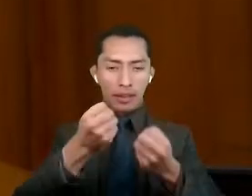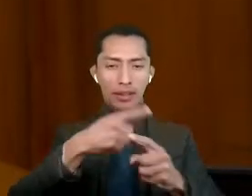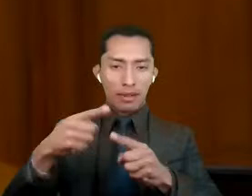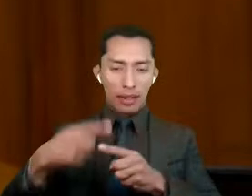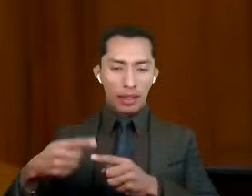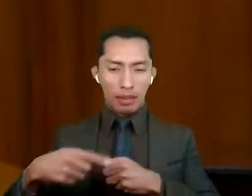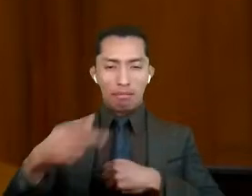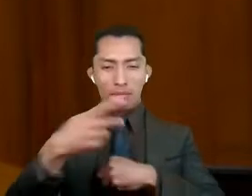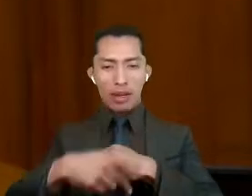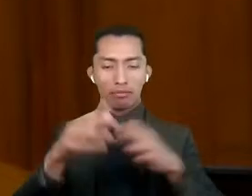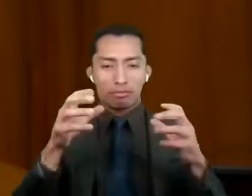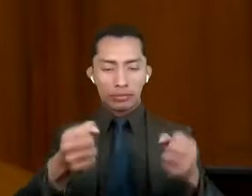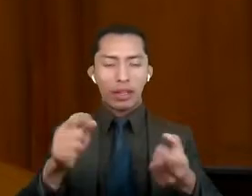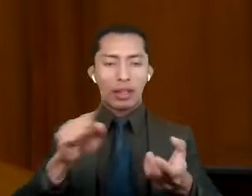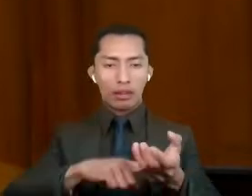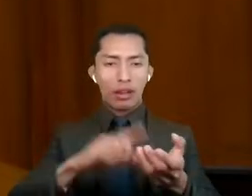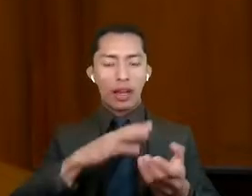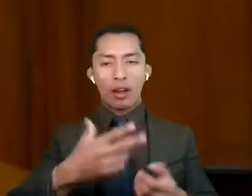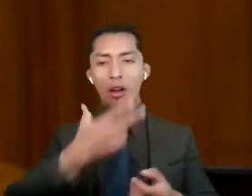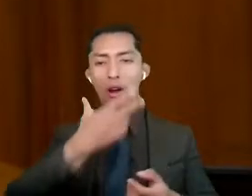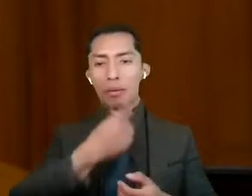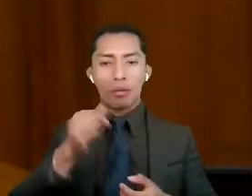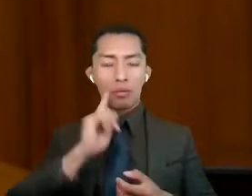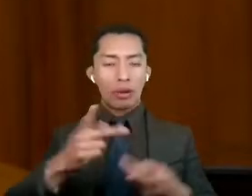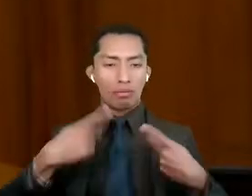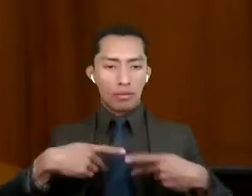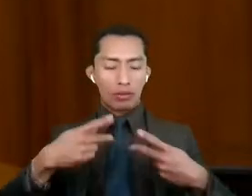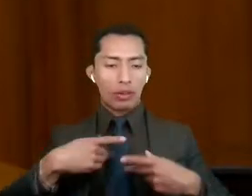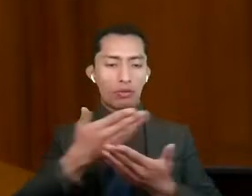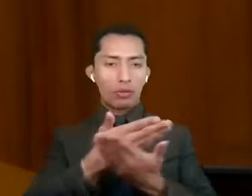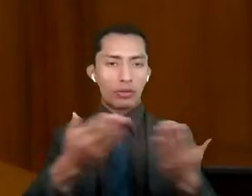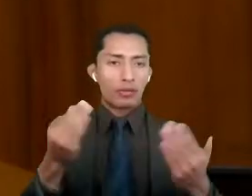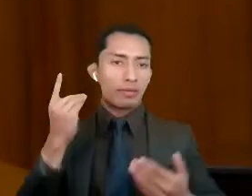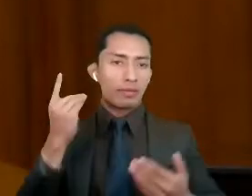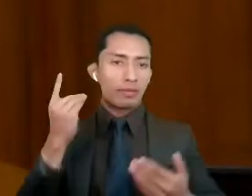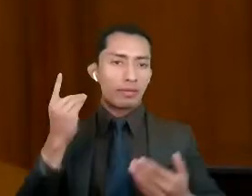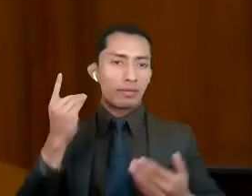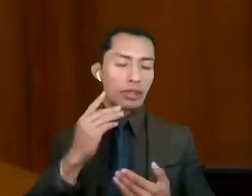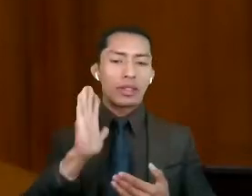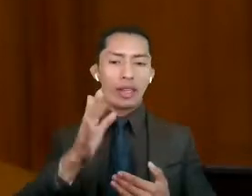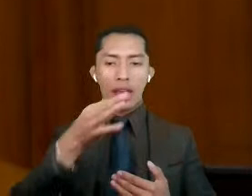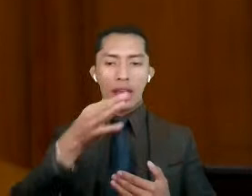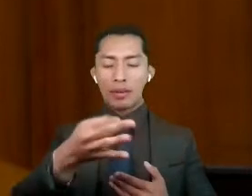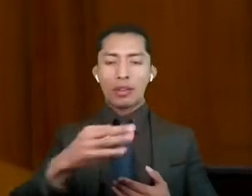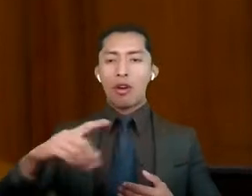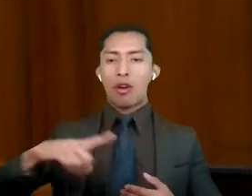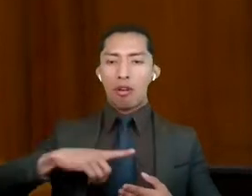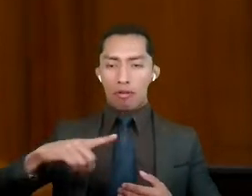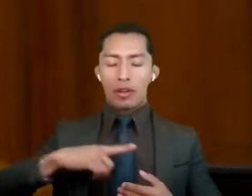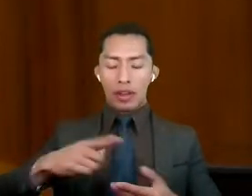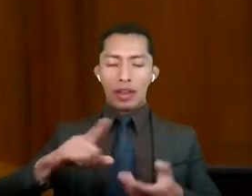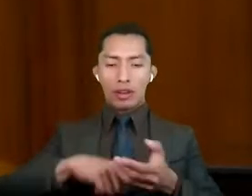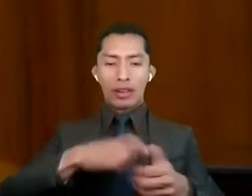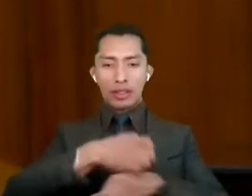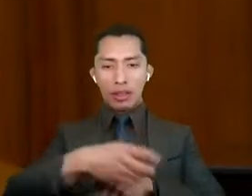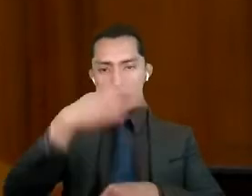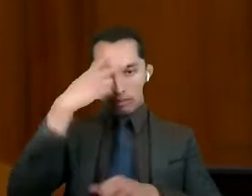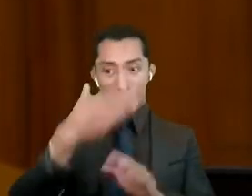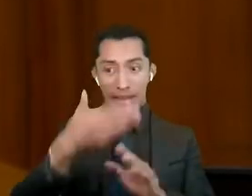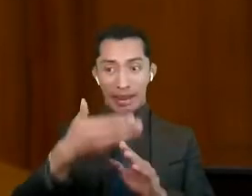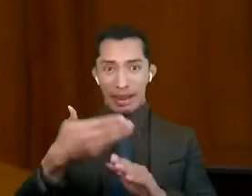Riesgo. Señoras y señores legisladores, como lo mencionó el gobernador de la entidad hace algunos